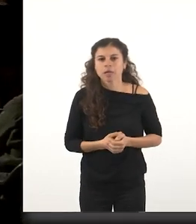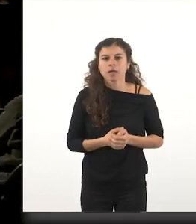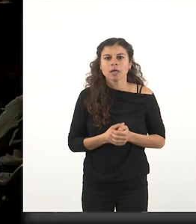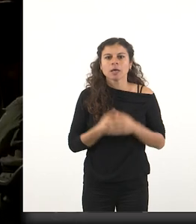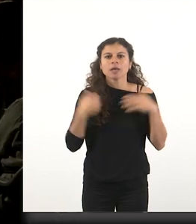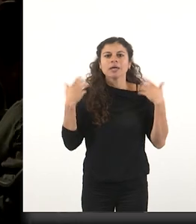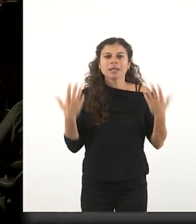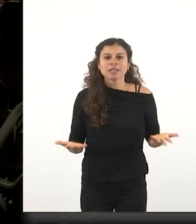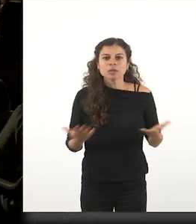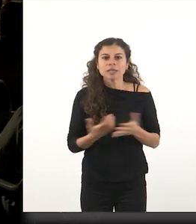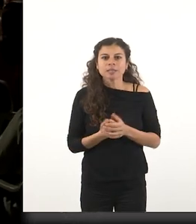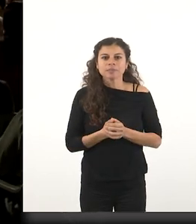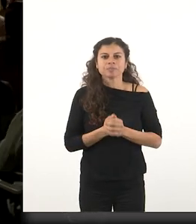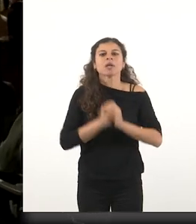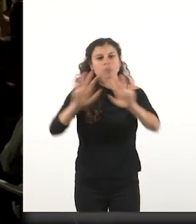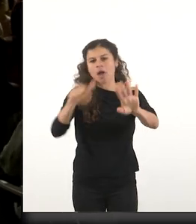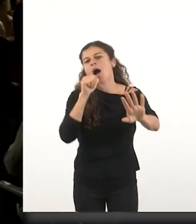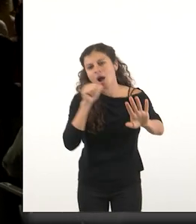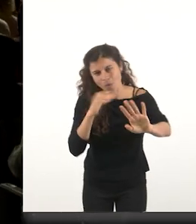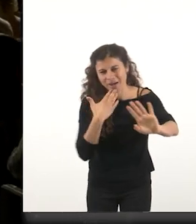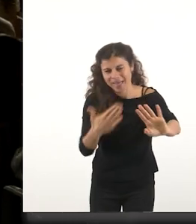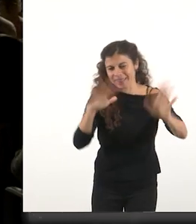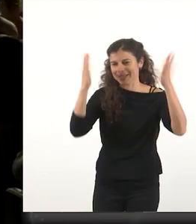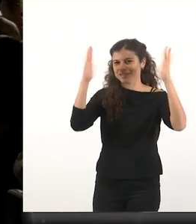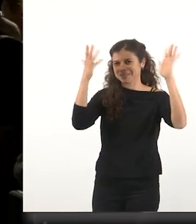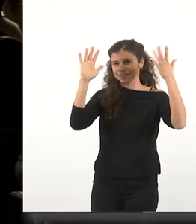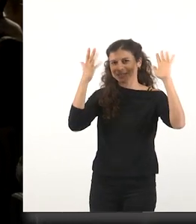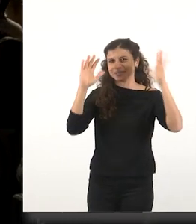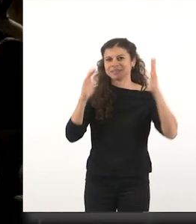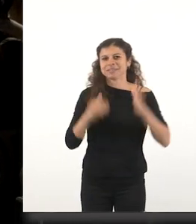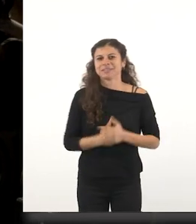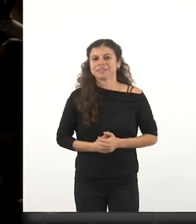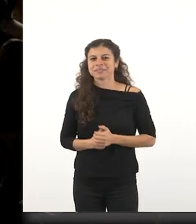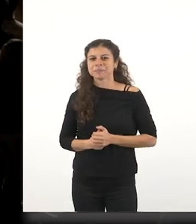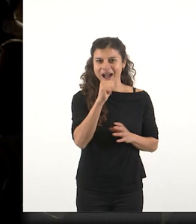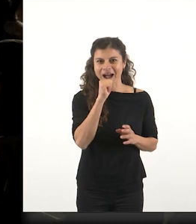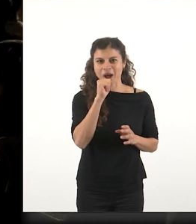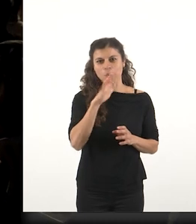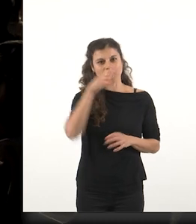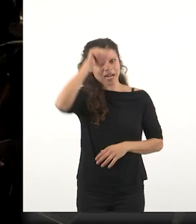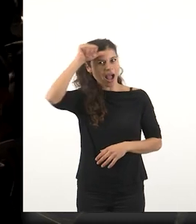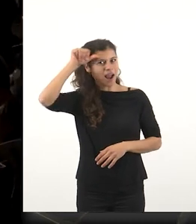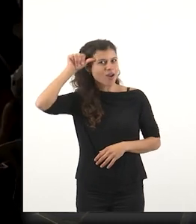¿Supongo explicar cómo en El Salvador me enseñaron a...? Voy a beber agua, muchas gracias. Así yo bebo agua porque vaya calor.